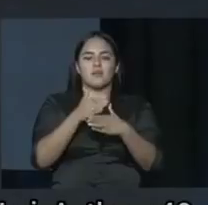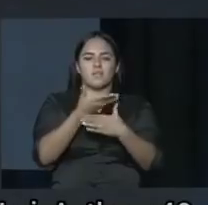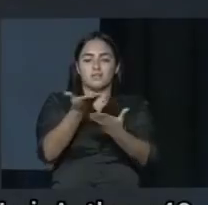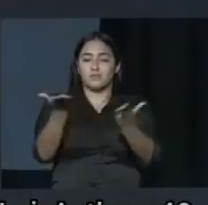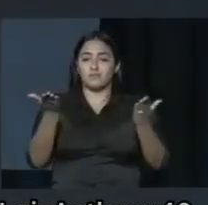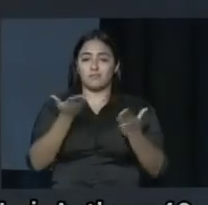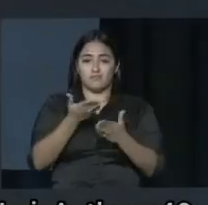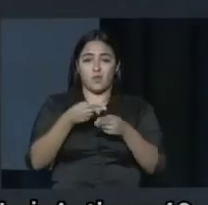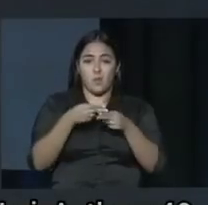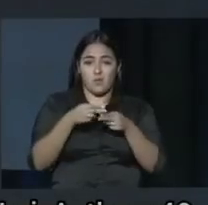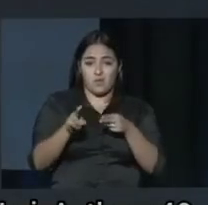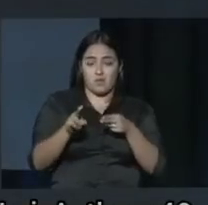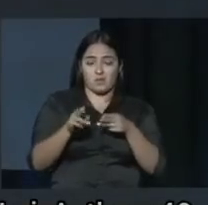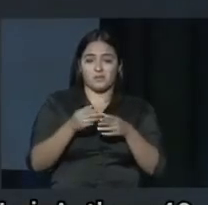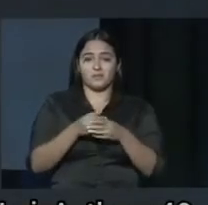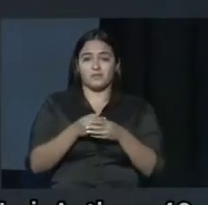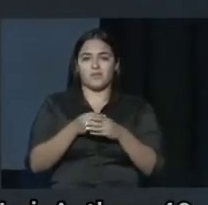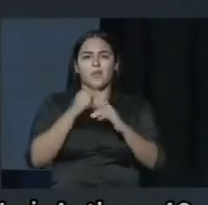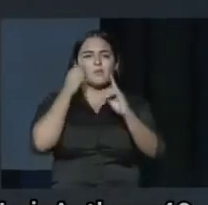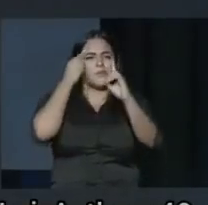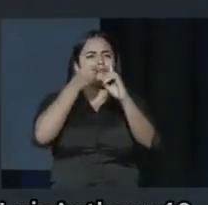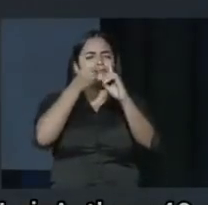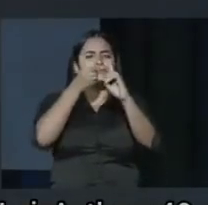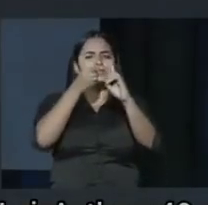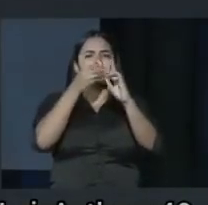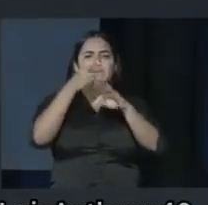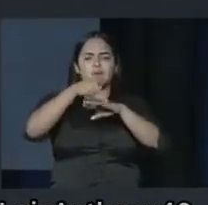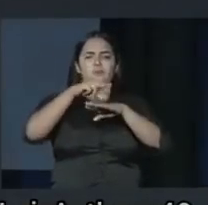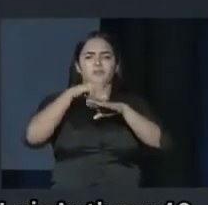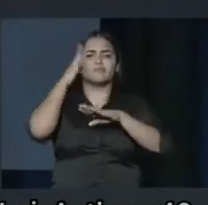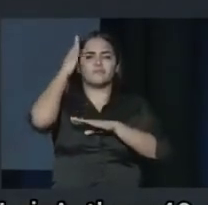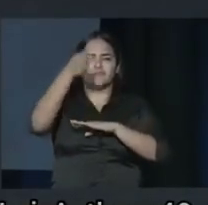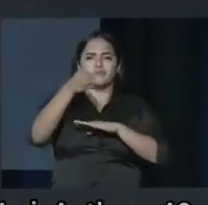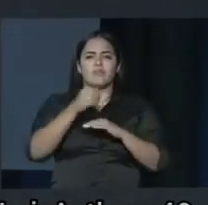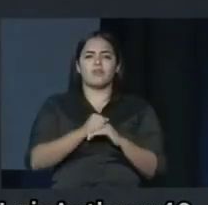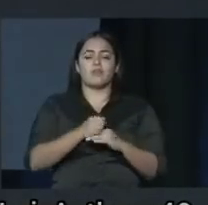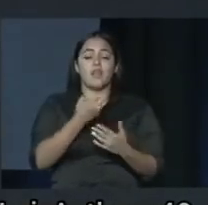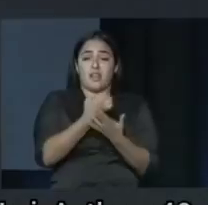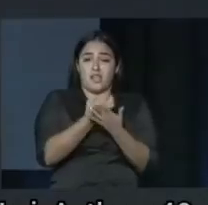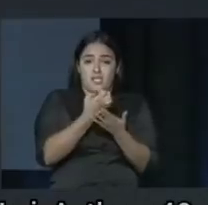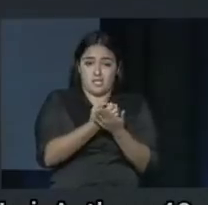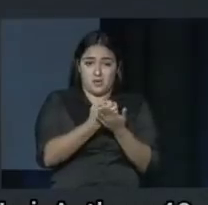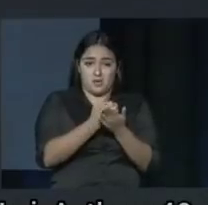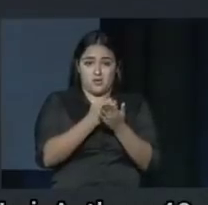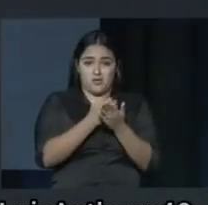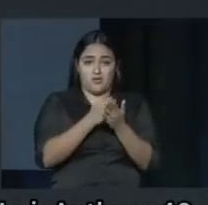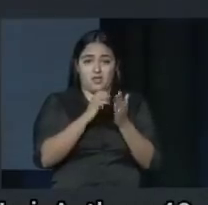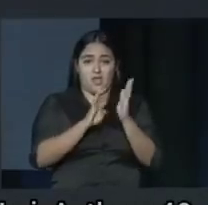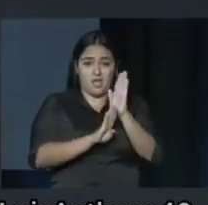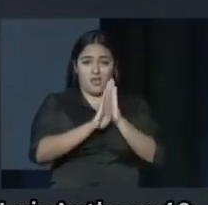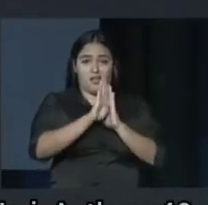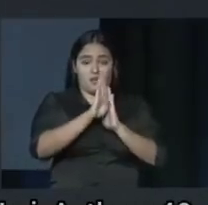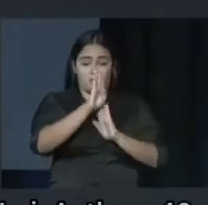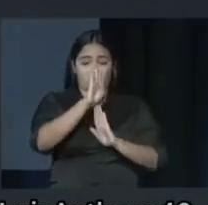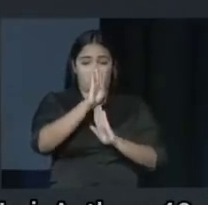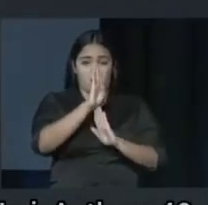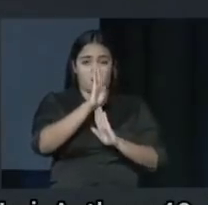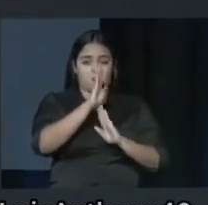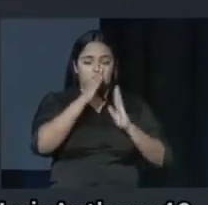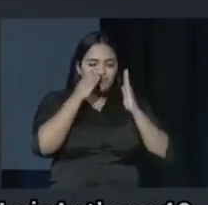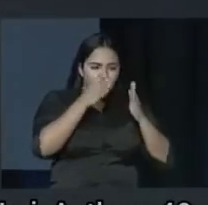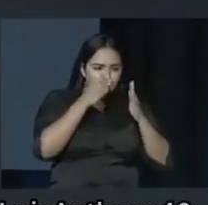Puerto Rico, la cual está enfocada en el desarrollo económico, una buena calidad de vida,